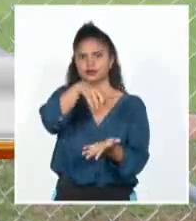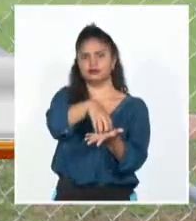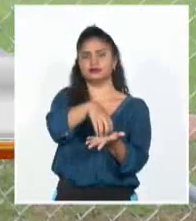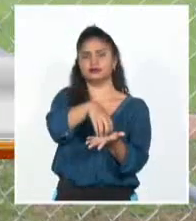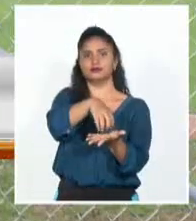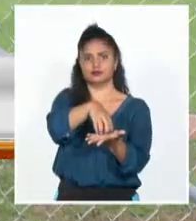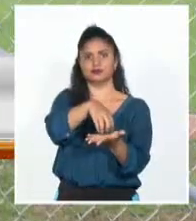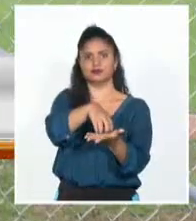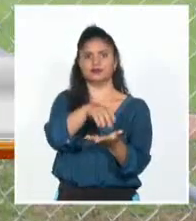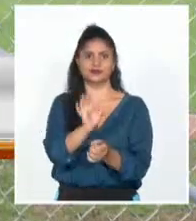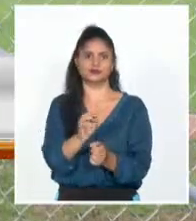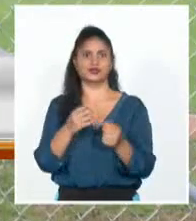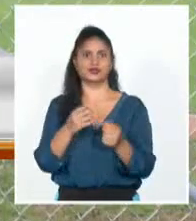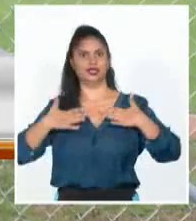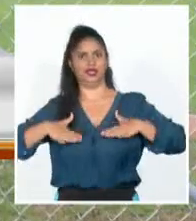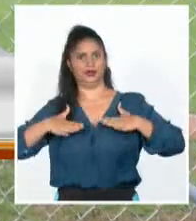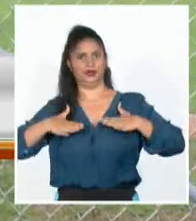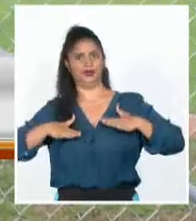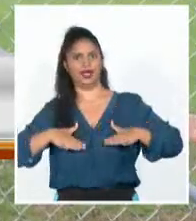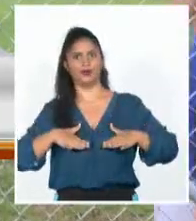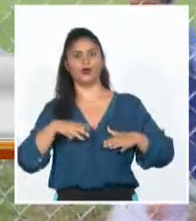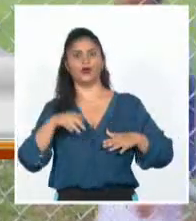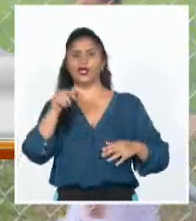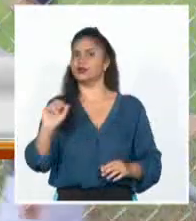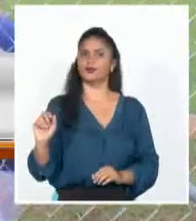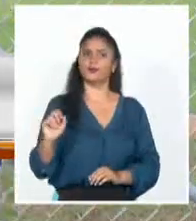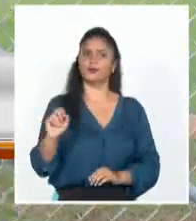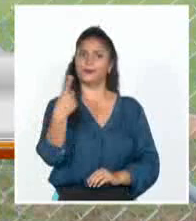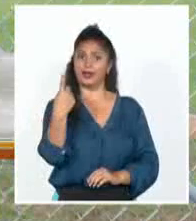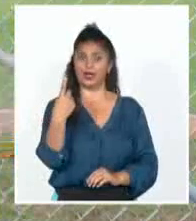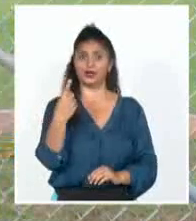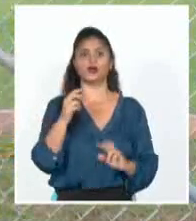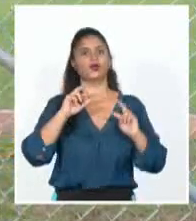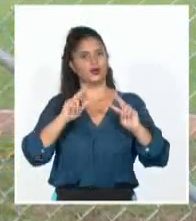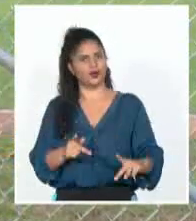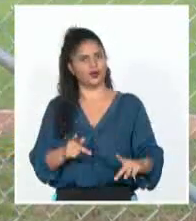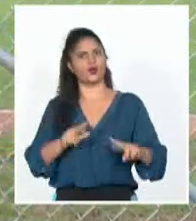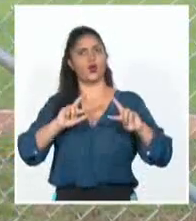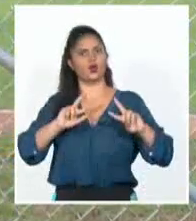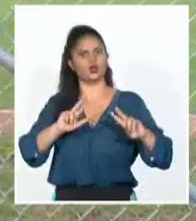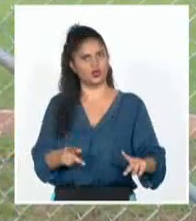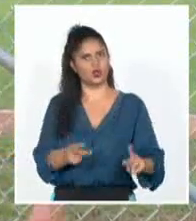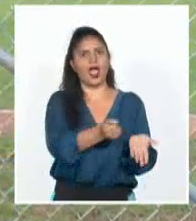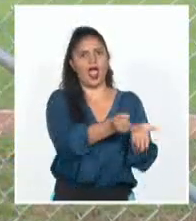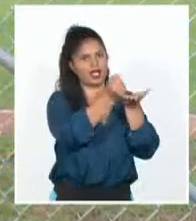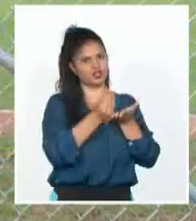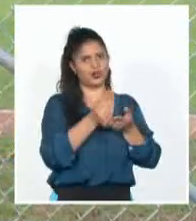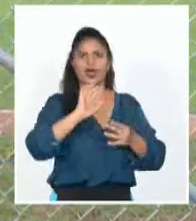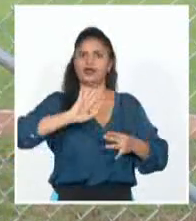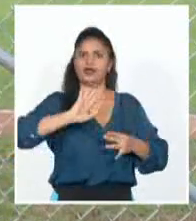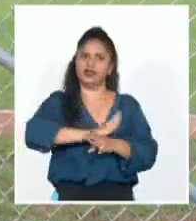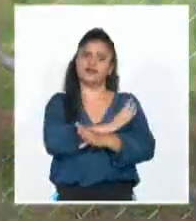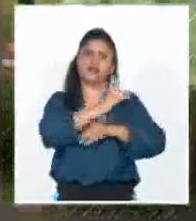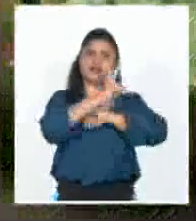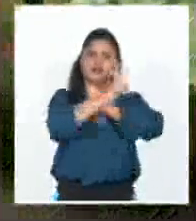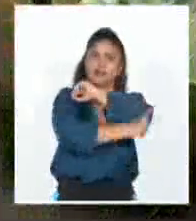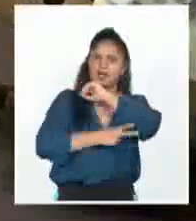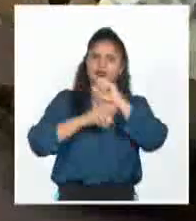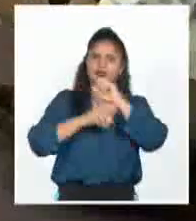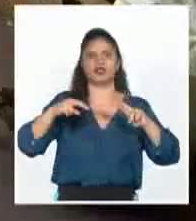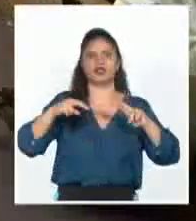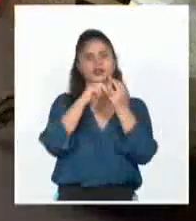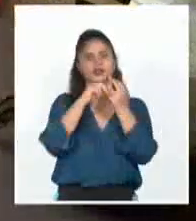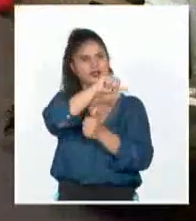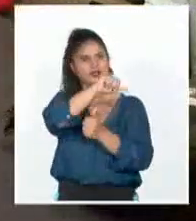bueno, esperamos que esto sea una primera vez y que se repita muchas veces el apoyo de muchos países en estos Juegos Centroamericanos y del Caribe. El